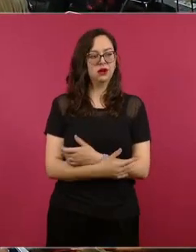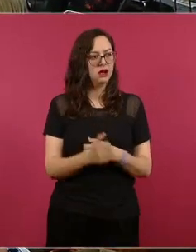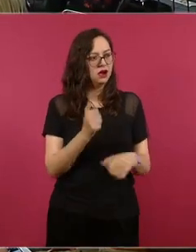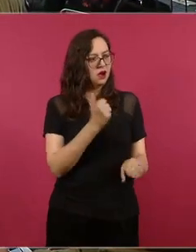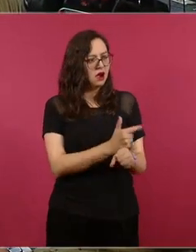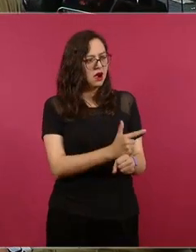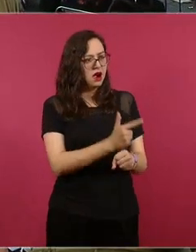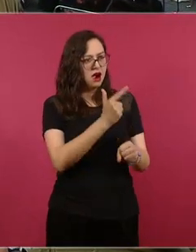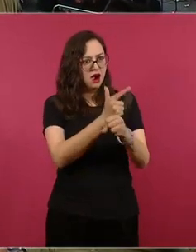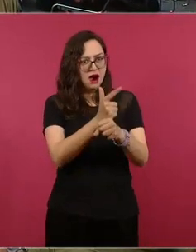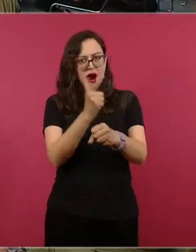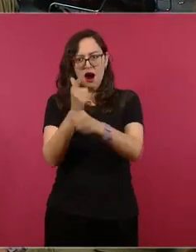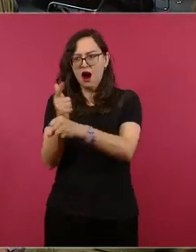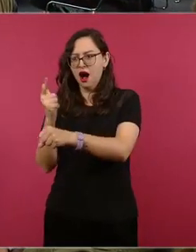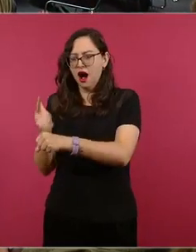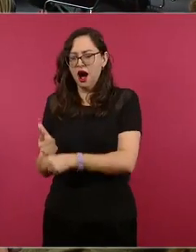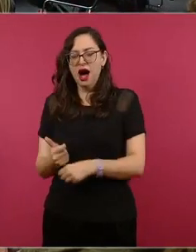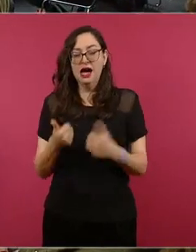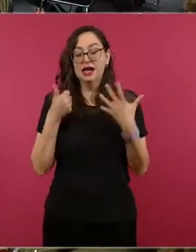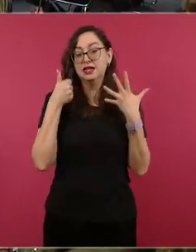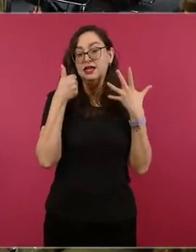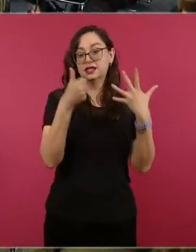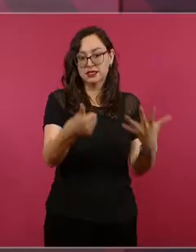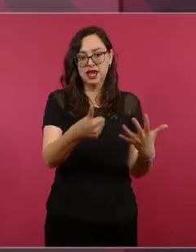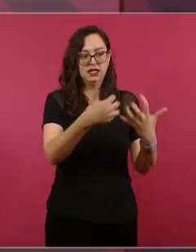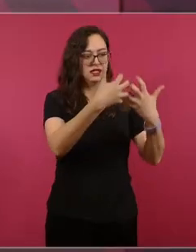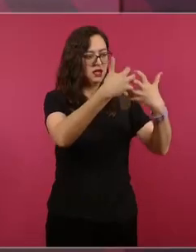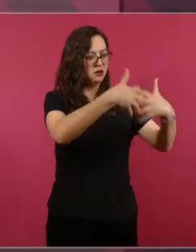que estaban a punto de convertirse en chatarra,